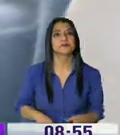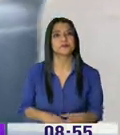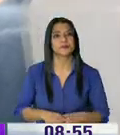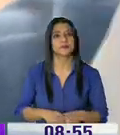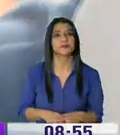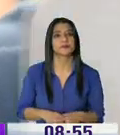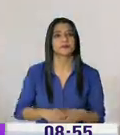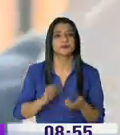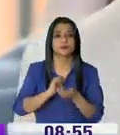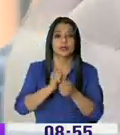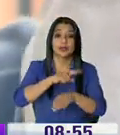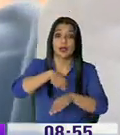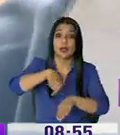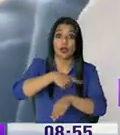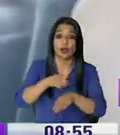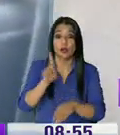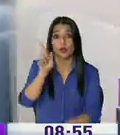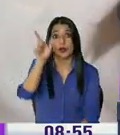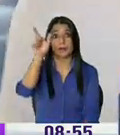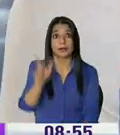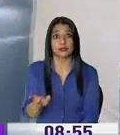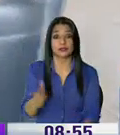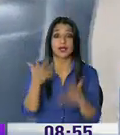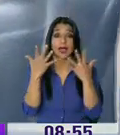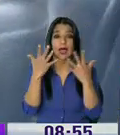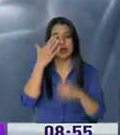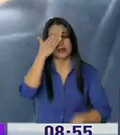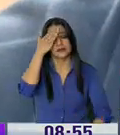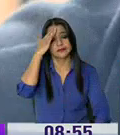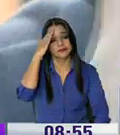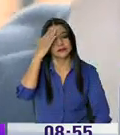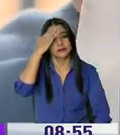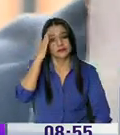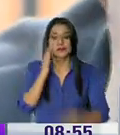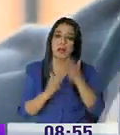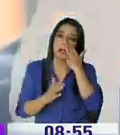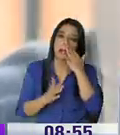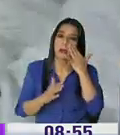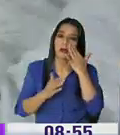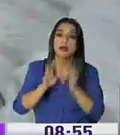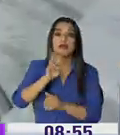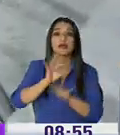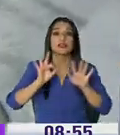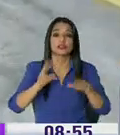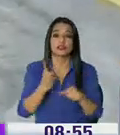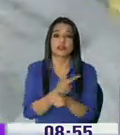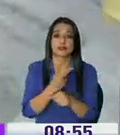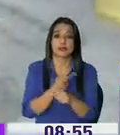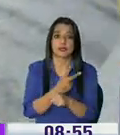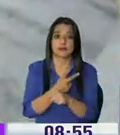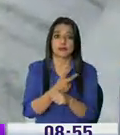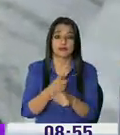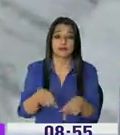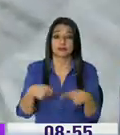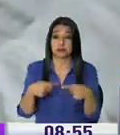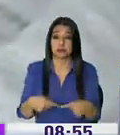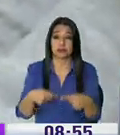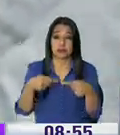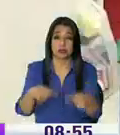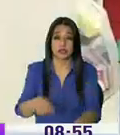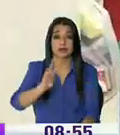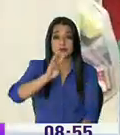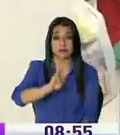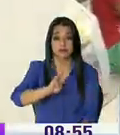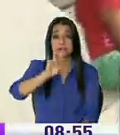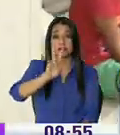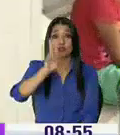Cada hora, una persona llega a toparse el rostro al menos 28 veces, es decir, que al día